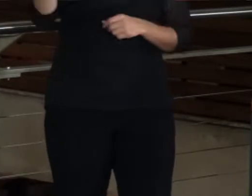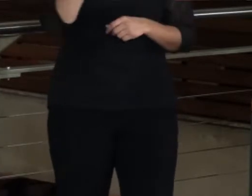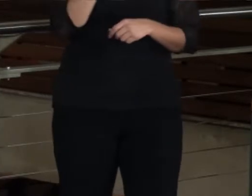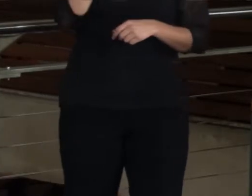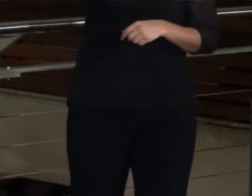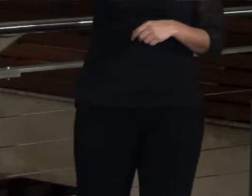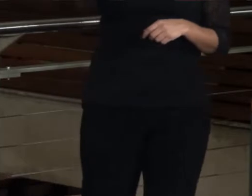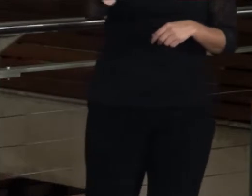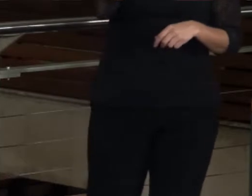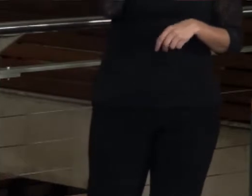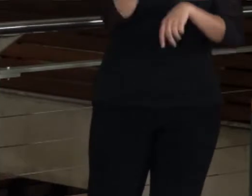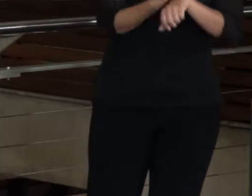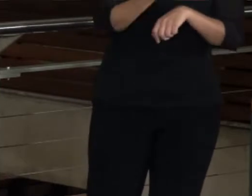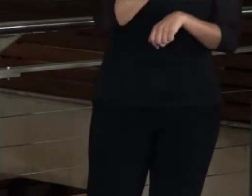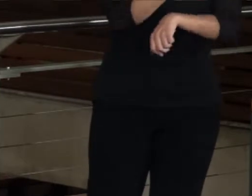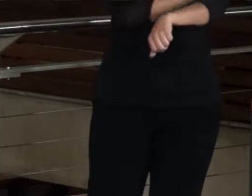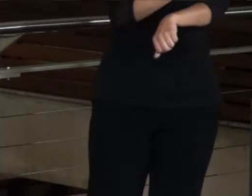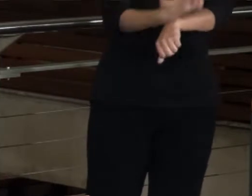selva